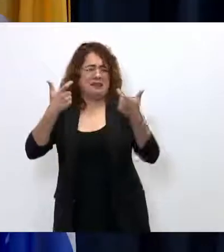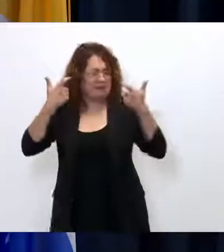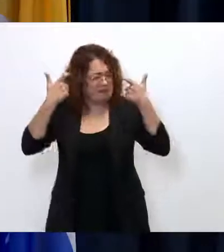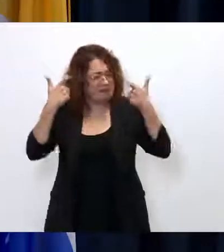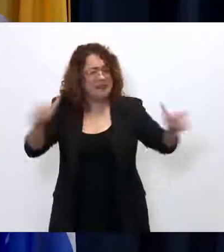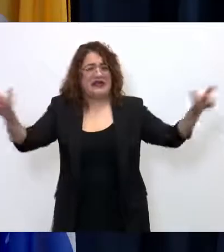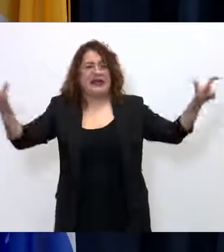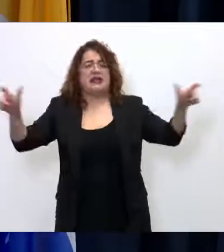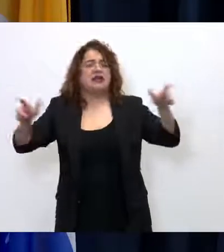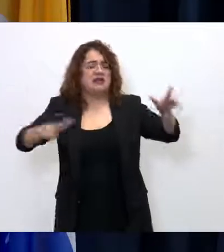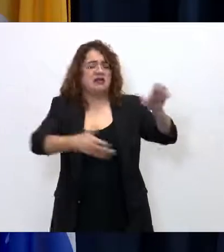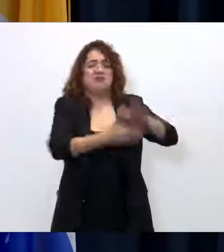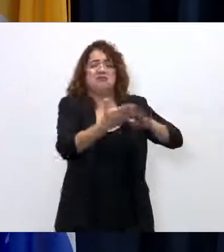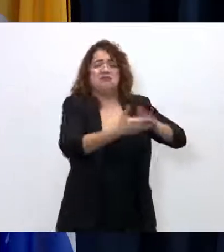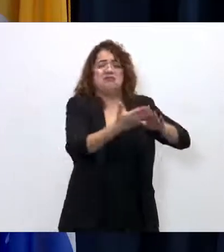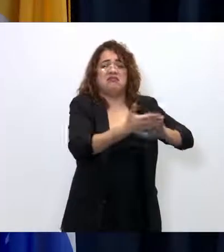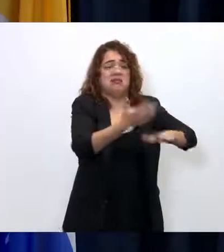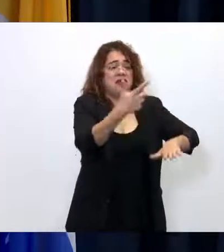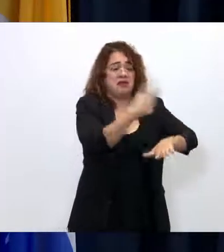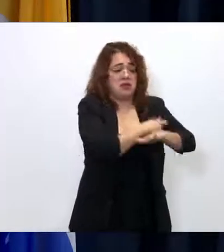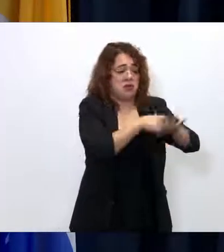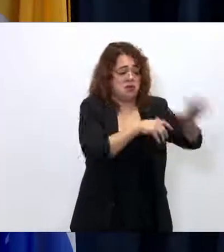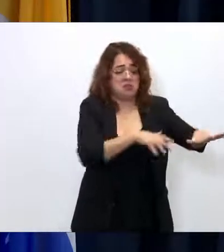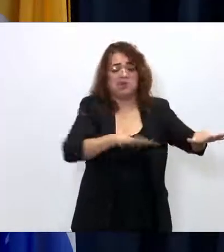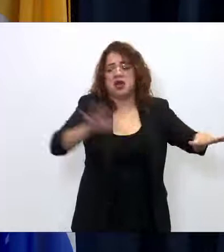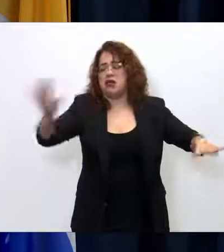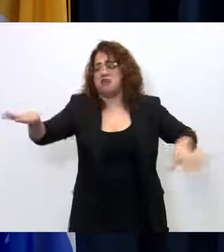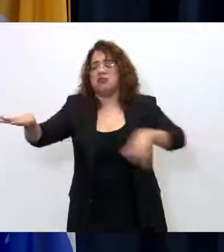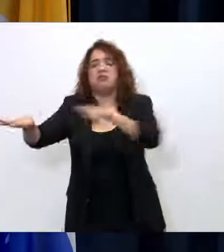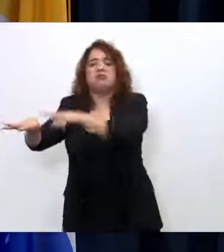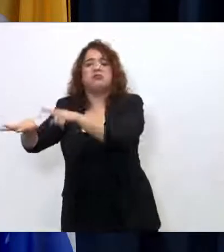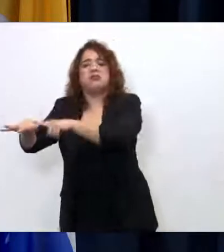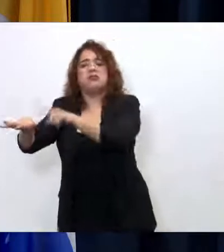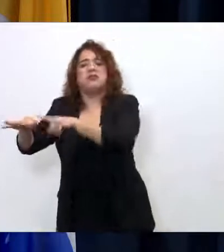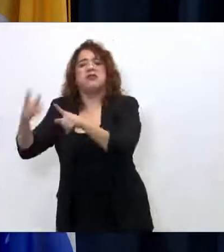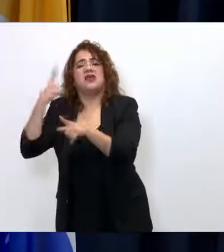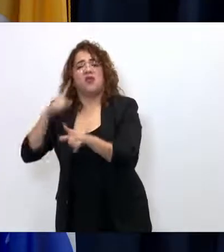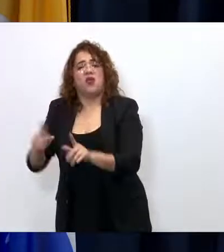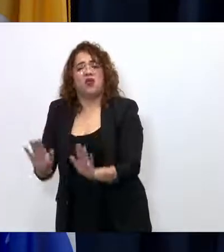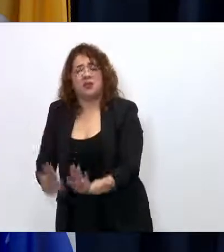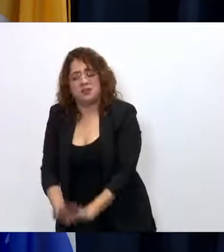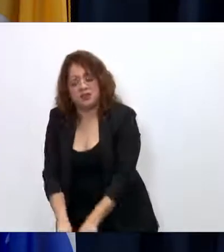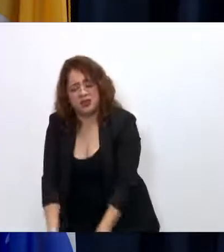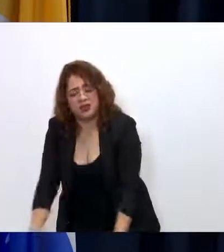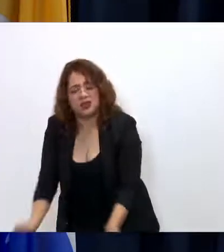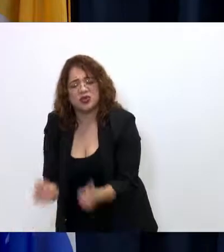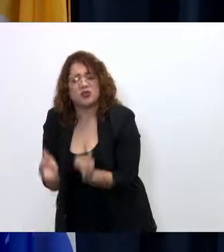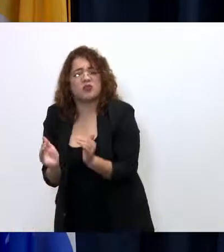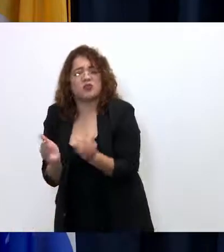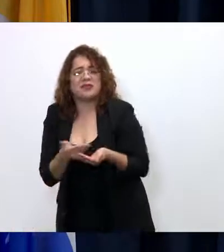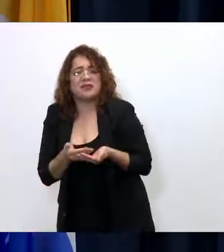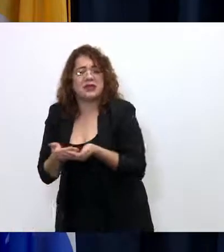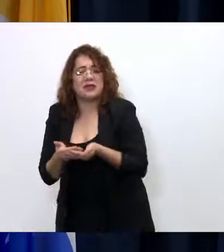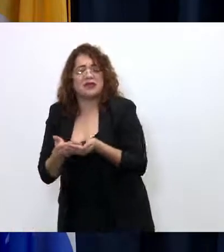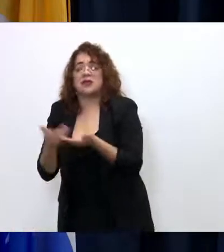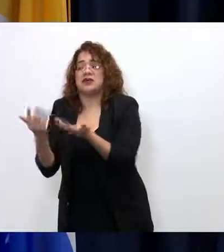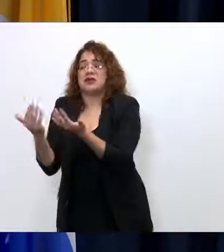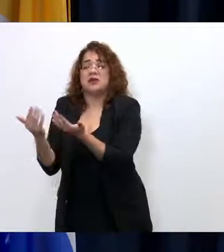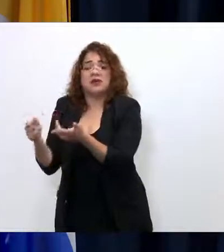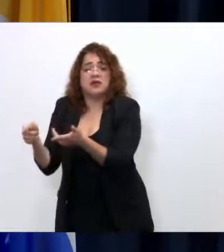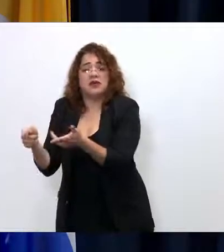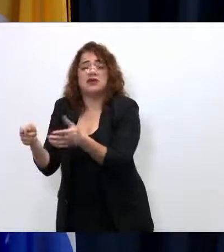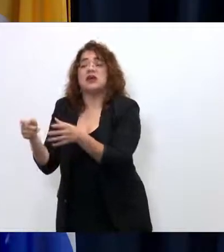ofreciendo esta operación de vacunaciones en la estructura de estacionamiento y también en el Teatro